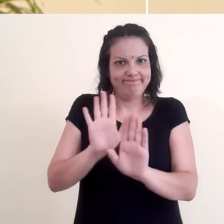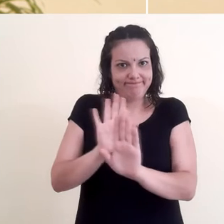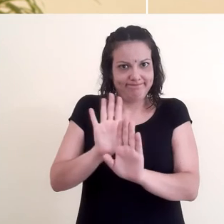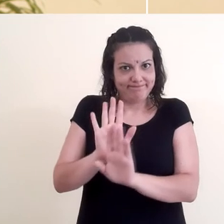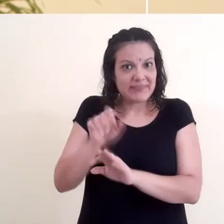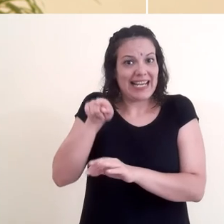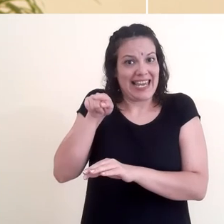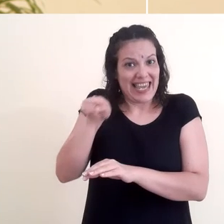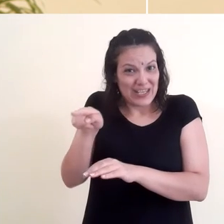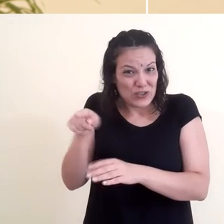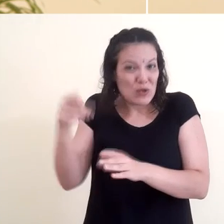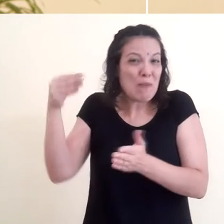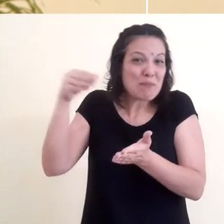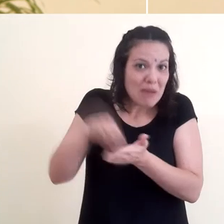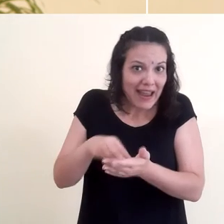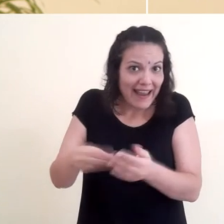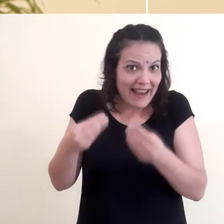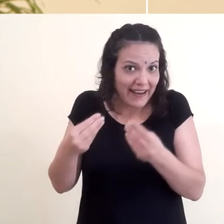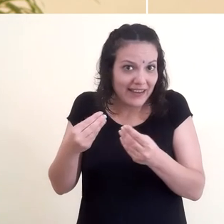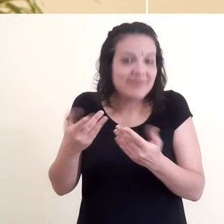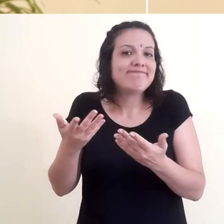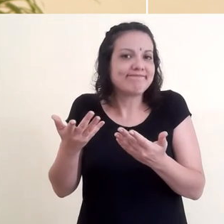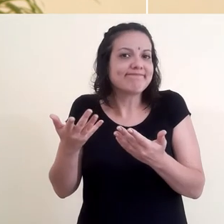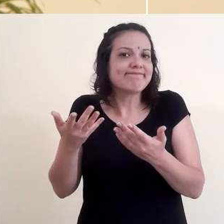A eso se le suma ya